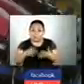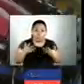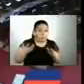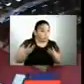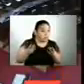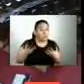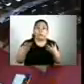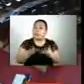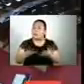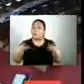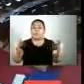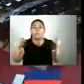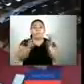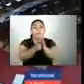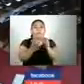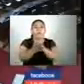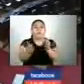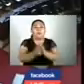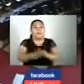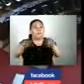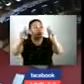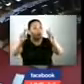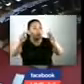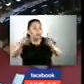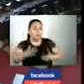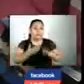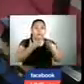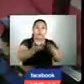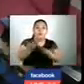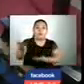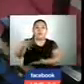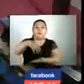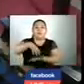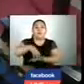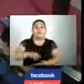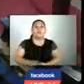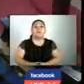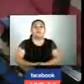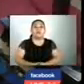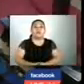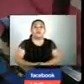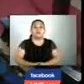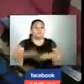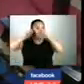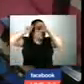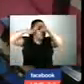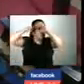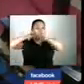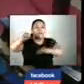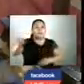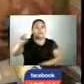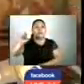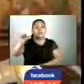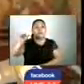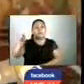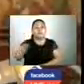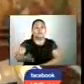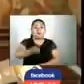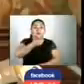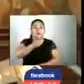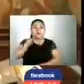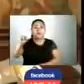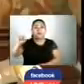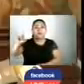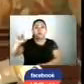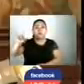resuelvan temas prioritarios y que beneficien a la mayoría de los salvadoreños. Con imágenes de Juan Castellanos, Iliana